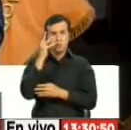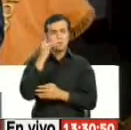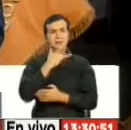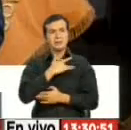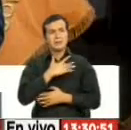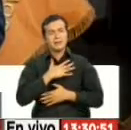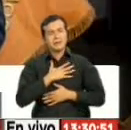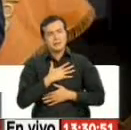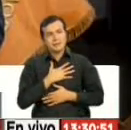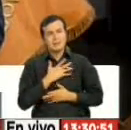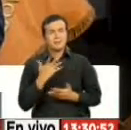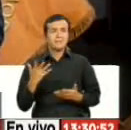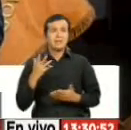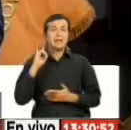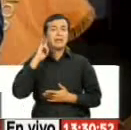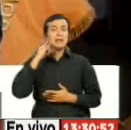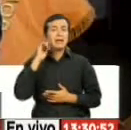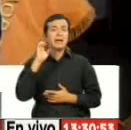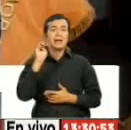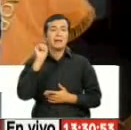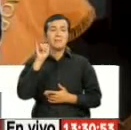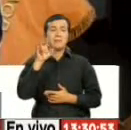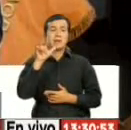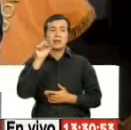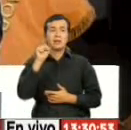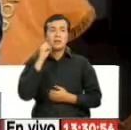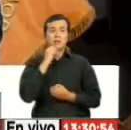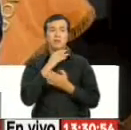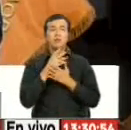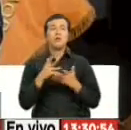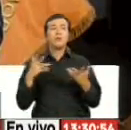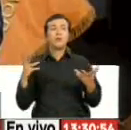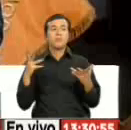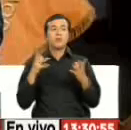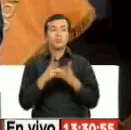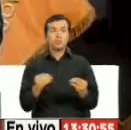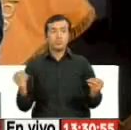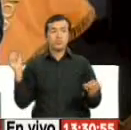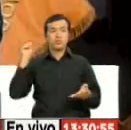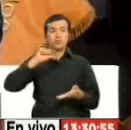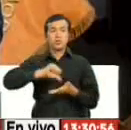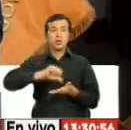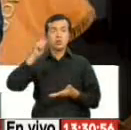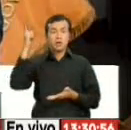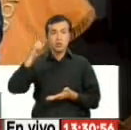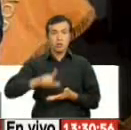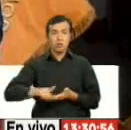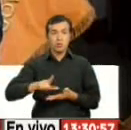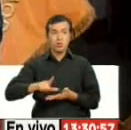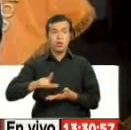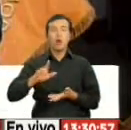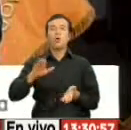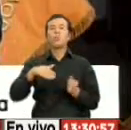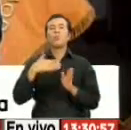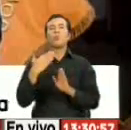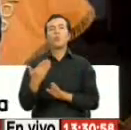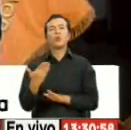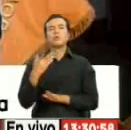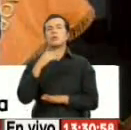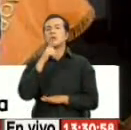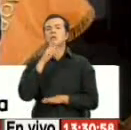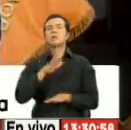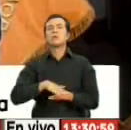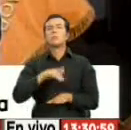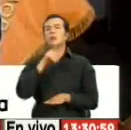lamentablemente la niña emilia benavídez reportada como desaparecida en la ciudad de loja fue encontrada sin vida el responsable